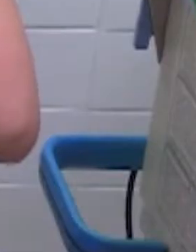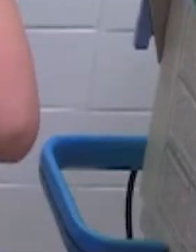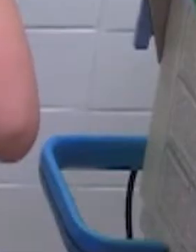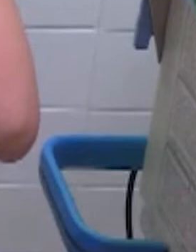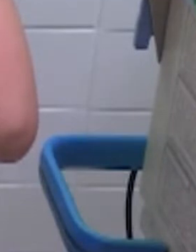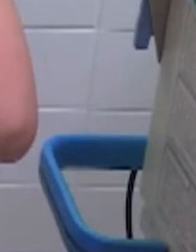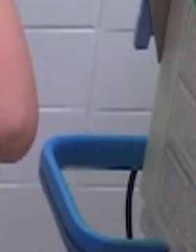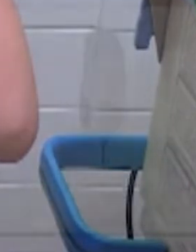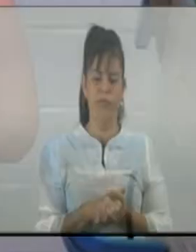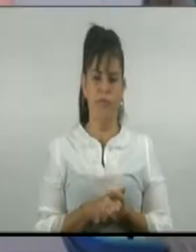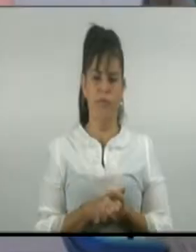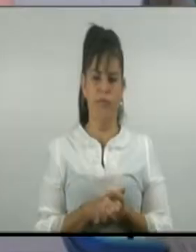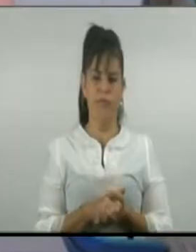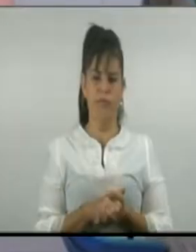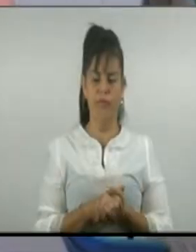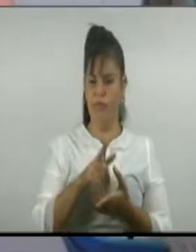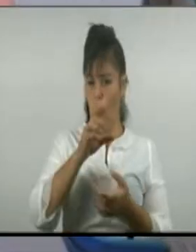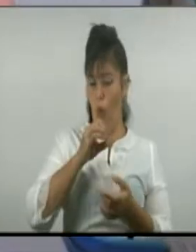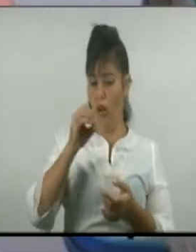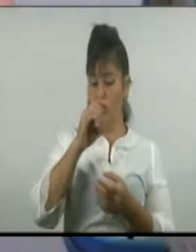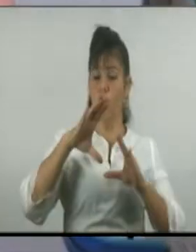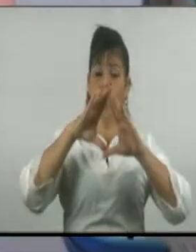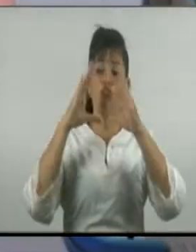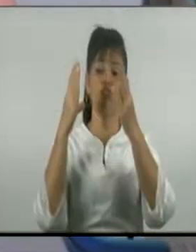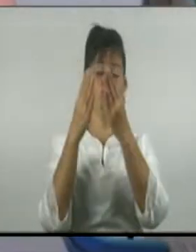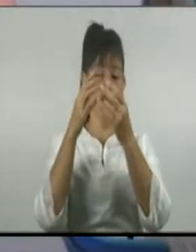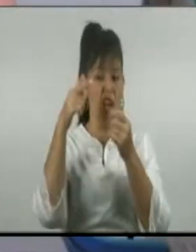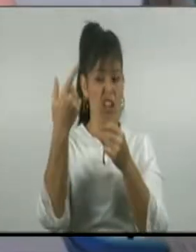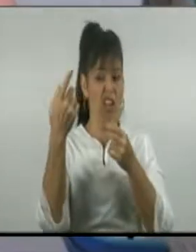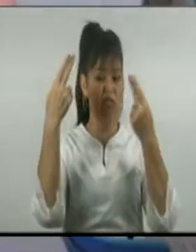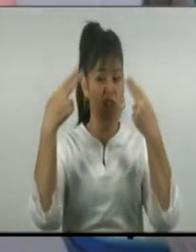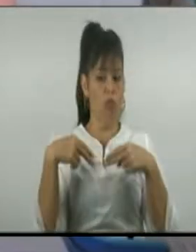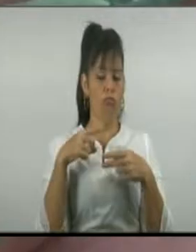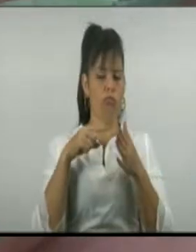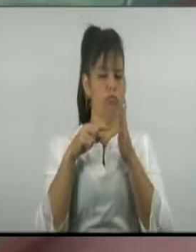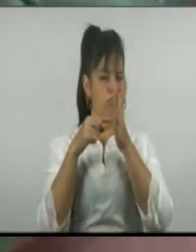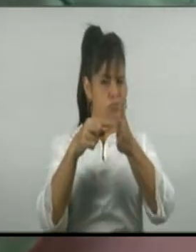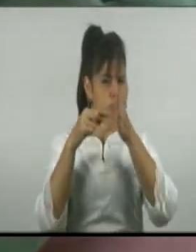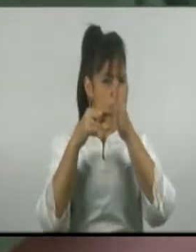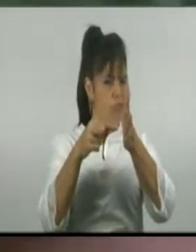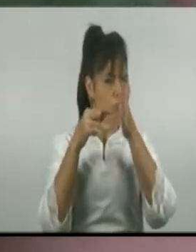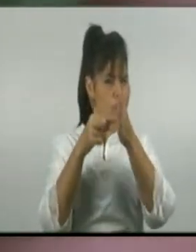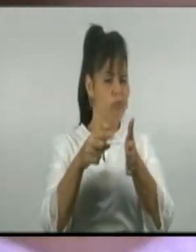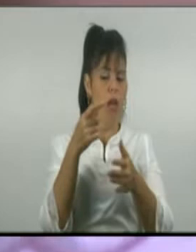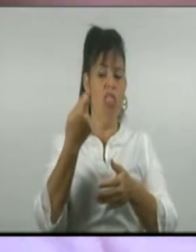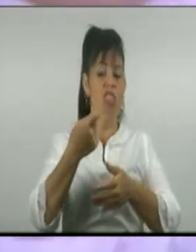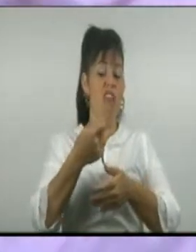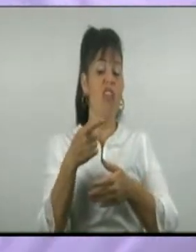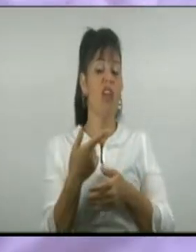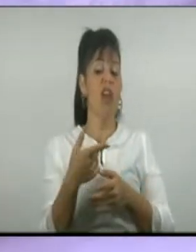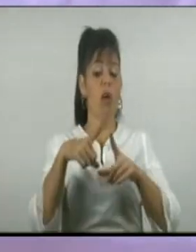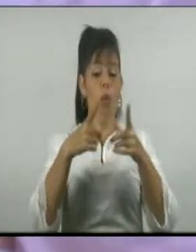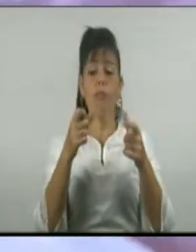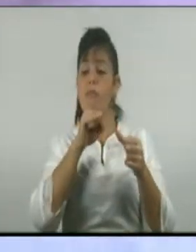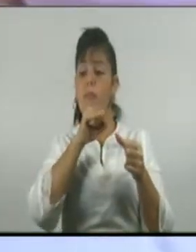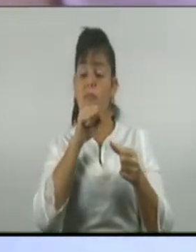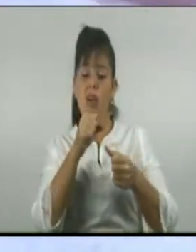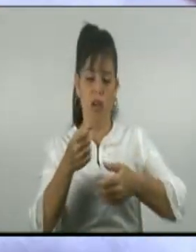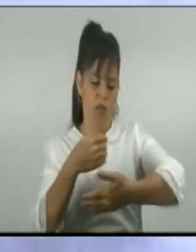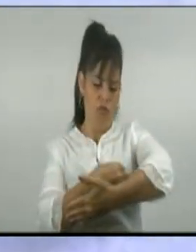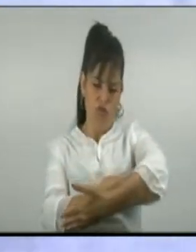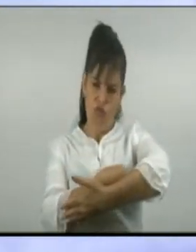la organización mundial de la salud recomienda la lactancia natural exclusiva durante seis meses y la lactancia